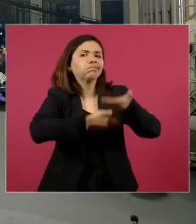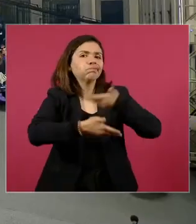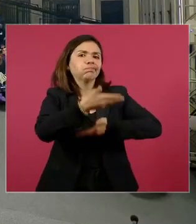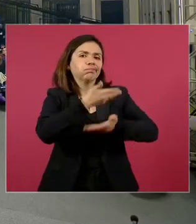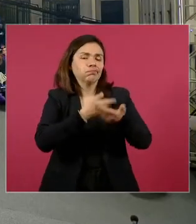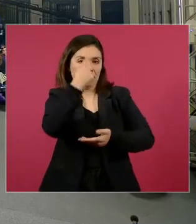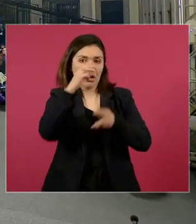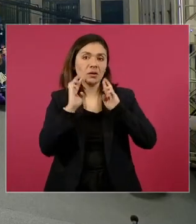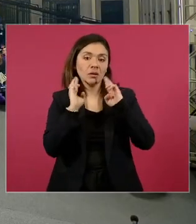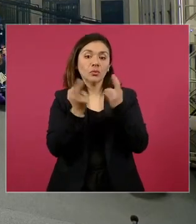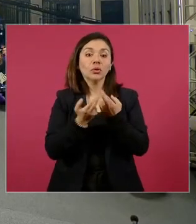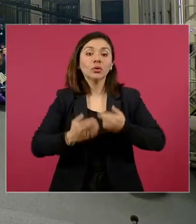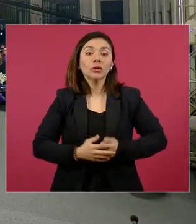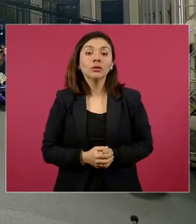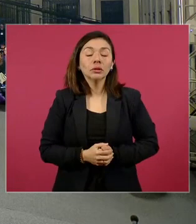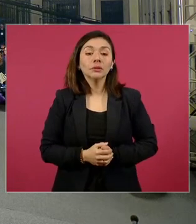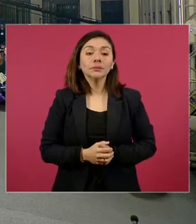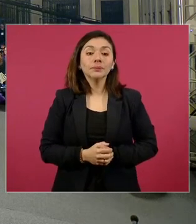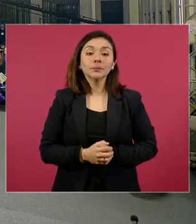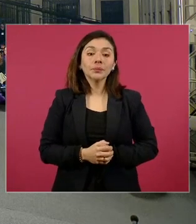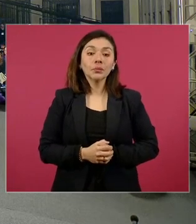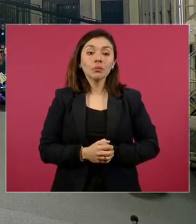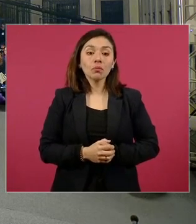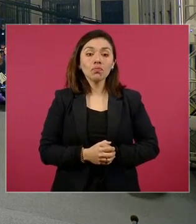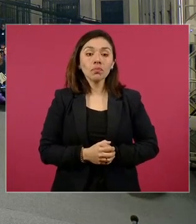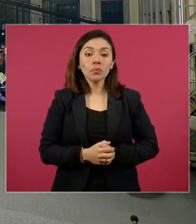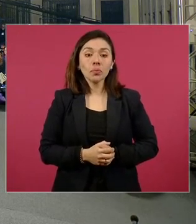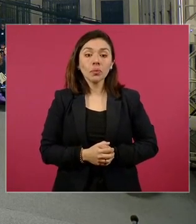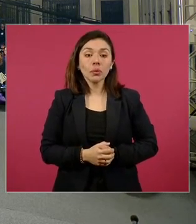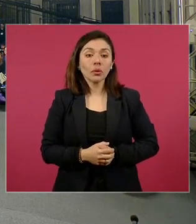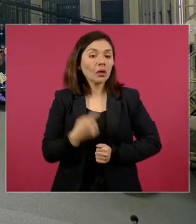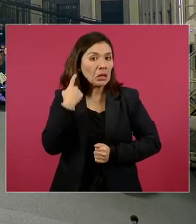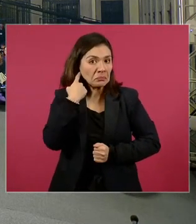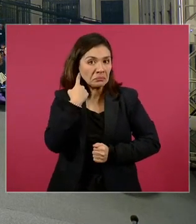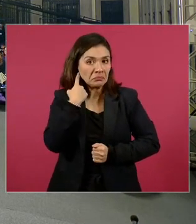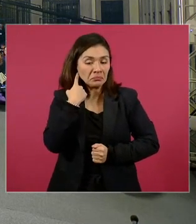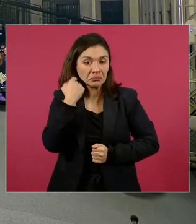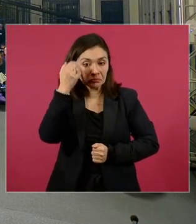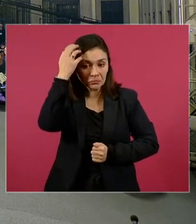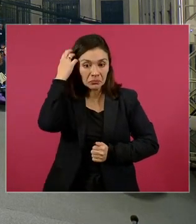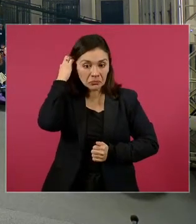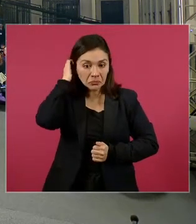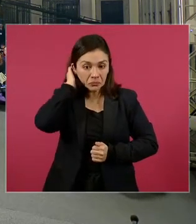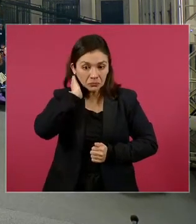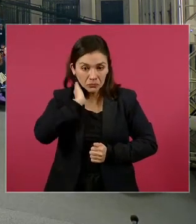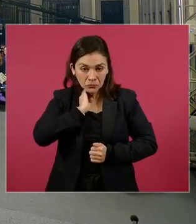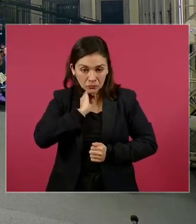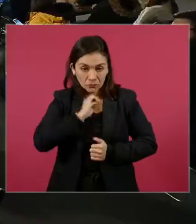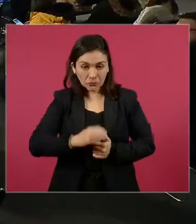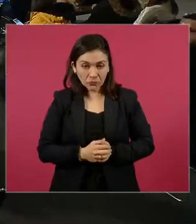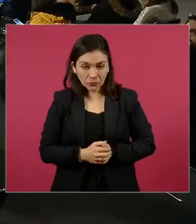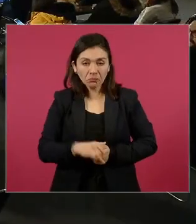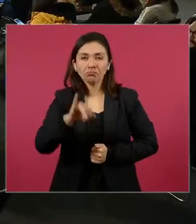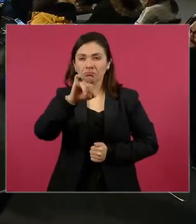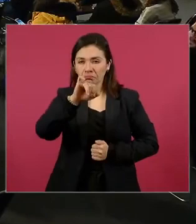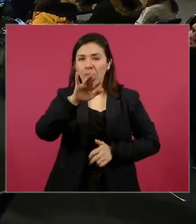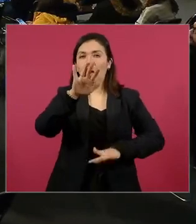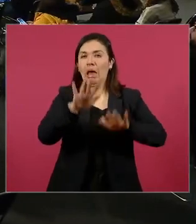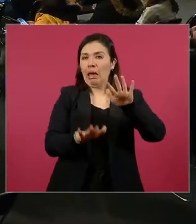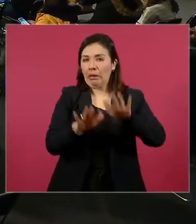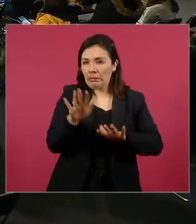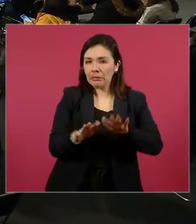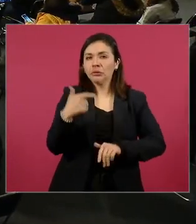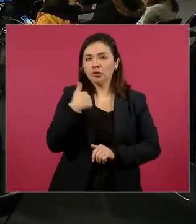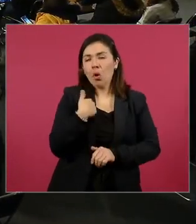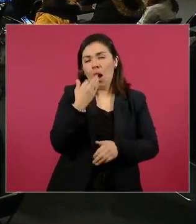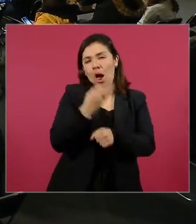¿También se van a reunir con gente de Sudamérica y Centroamérica? Sí. ¿Estas reuniones van a ser en México? En algunos casos vamos a buscar,